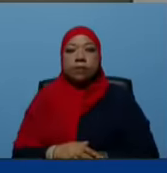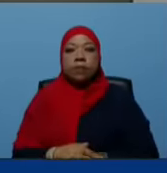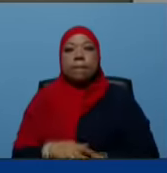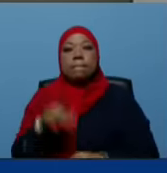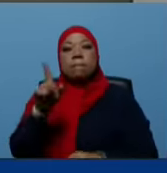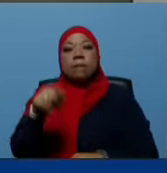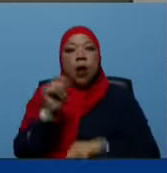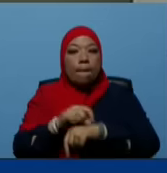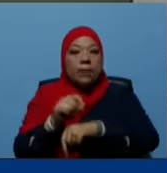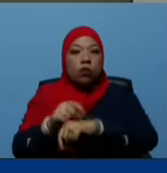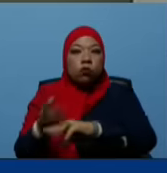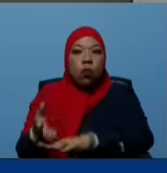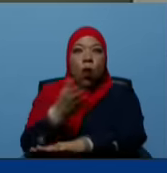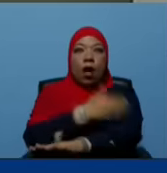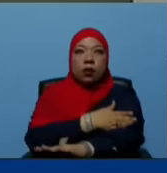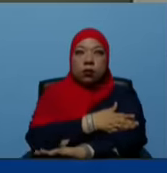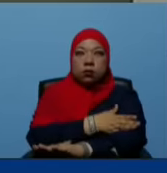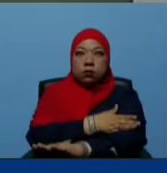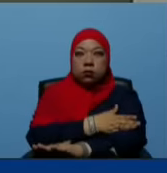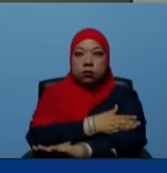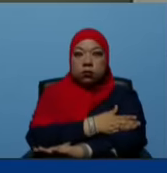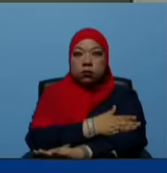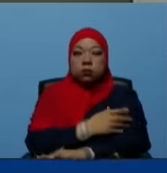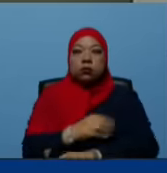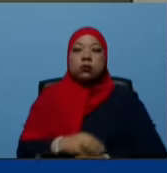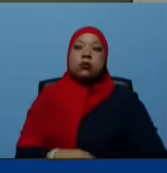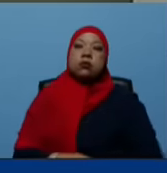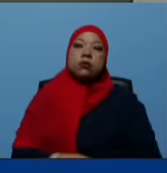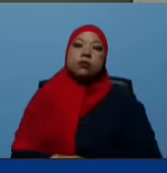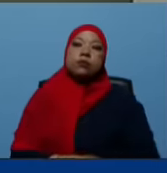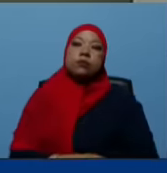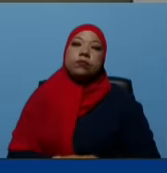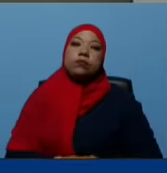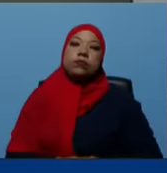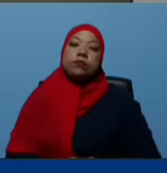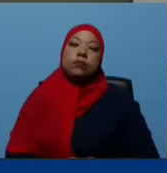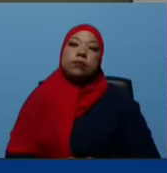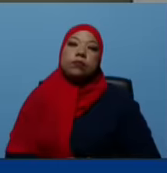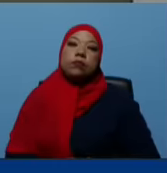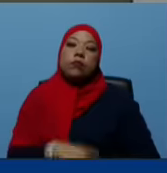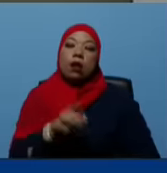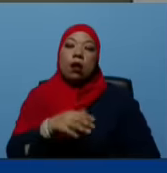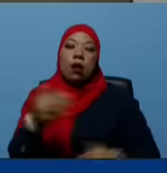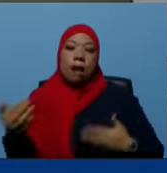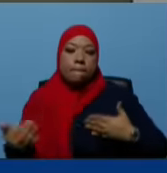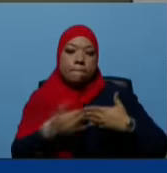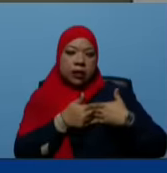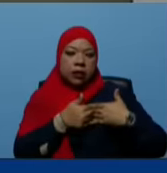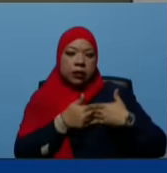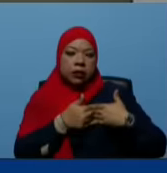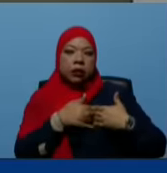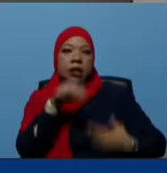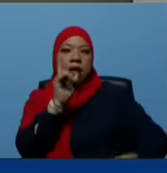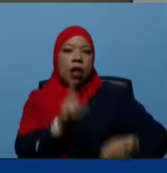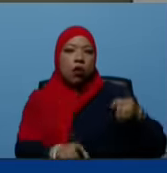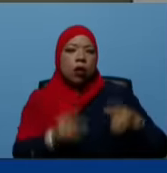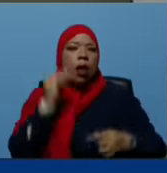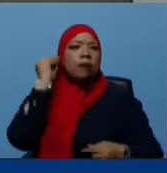casi minutos antes de que hicieran este ataque, ya algunos